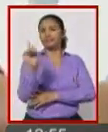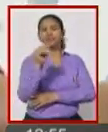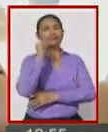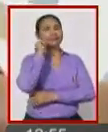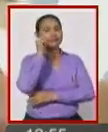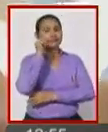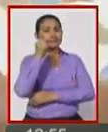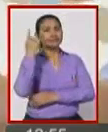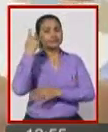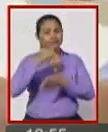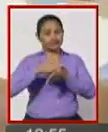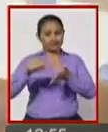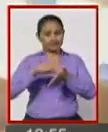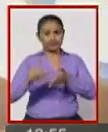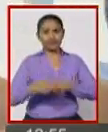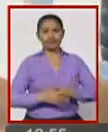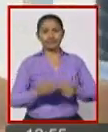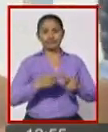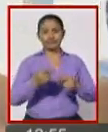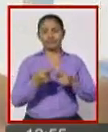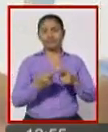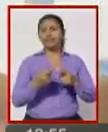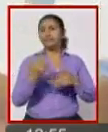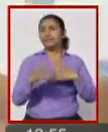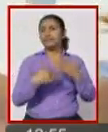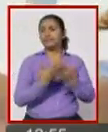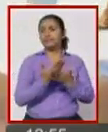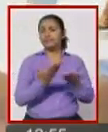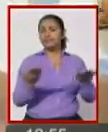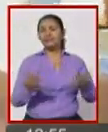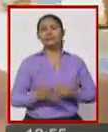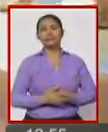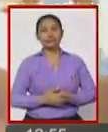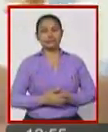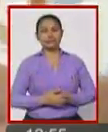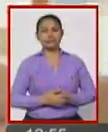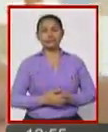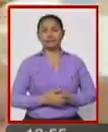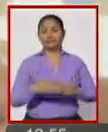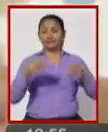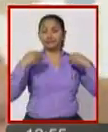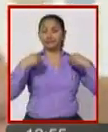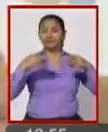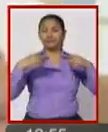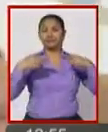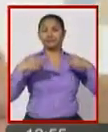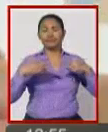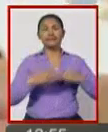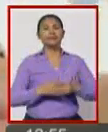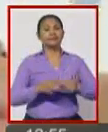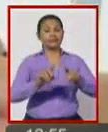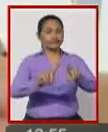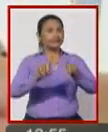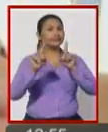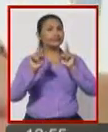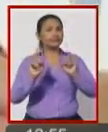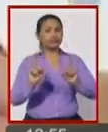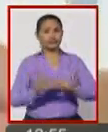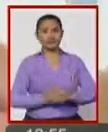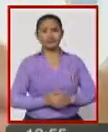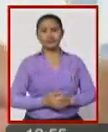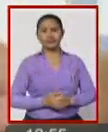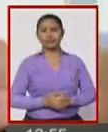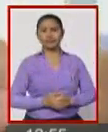4 bolivianos diario para pagar. Entonces, todas esas cosas nosotros como gremialistas, como los que vendemos en la ramada, preguntamos.